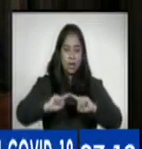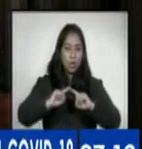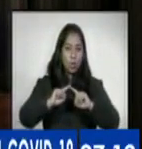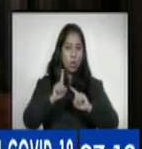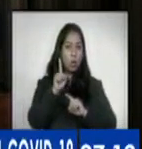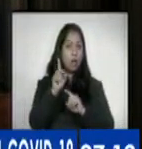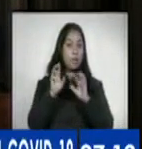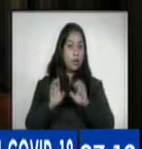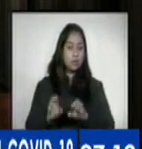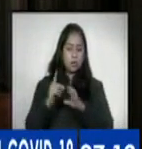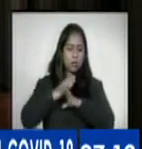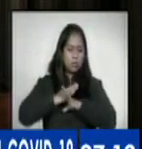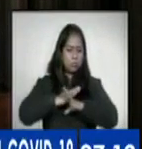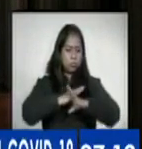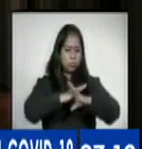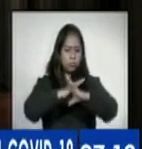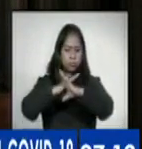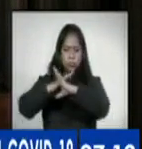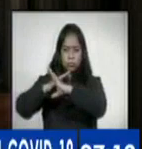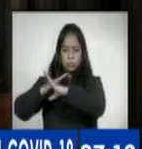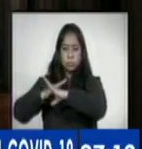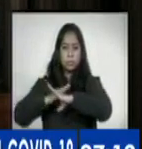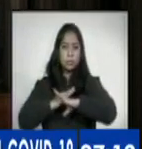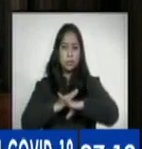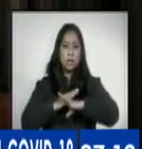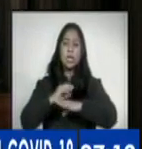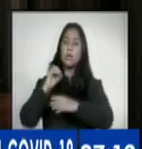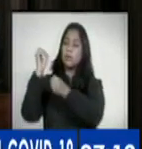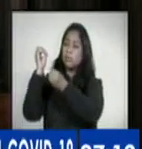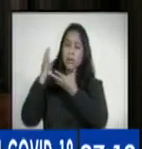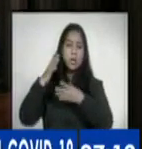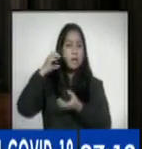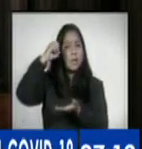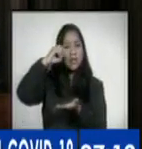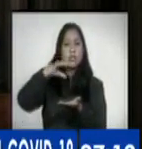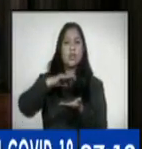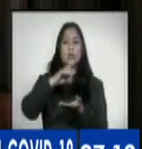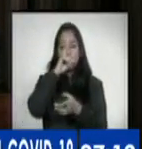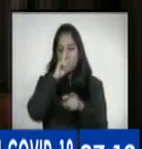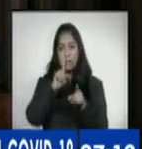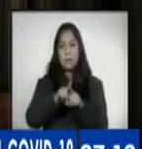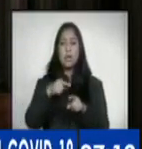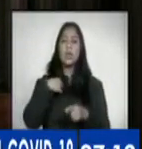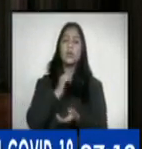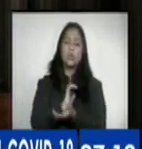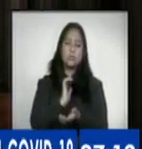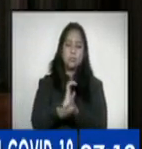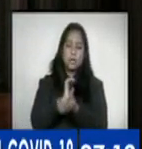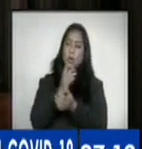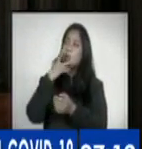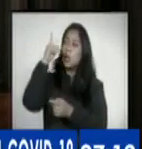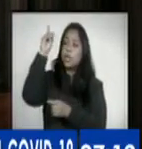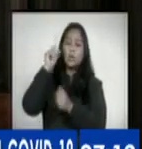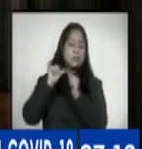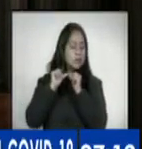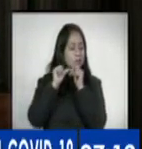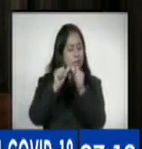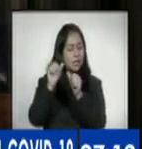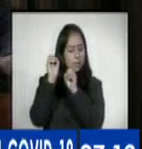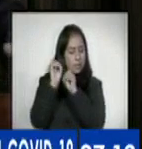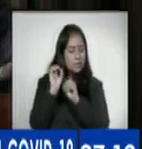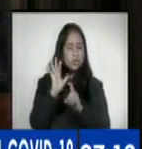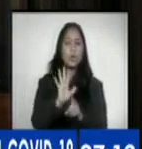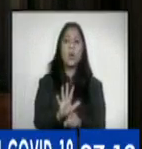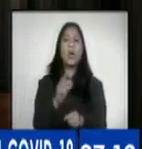más que nos está protegiendo, que nos está bendiciendo, y que yo espero en Dios que esas bendiciones continúen para que